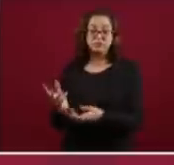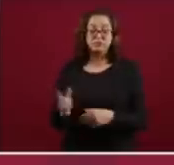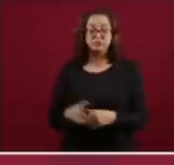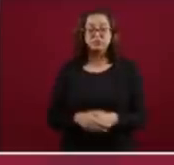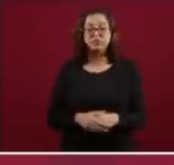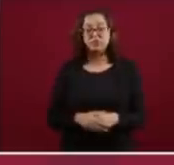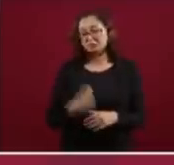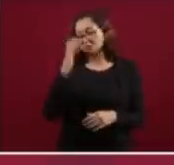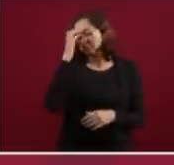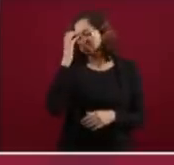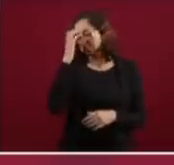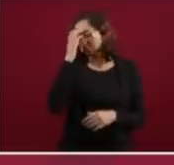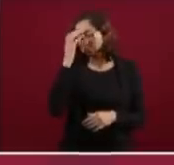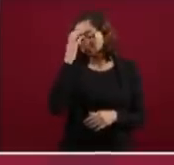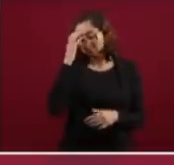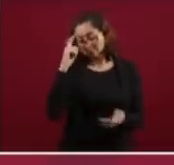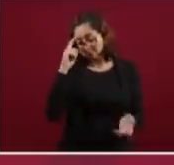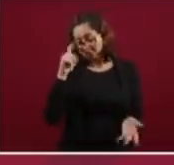conoce